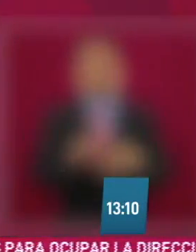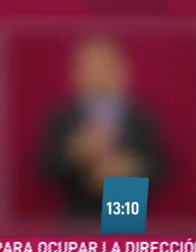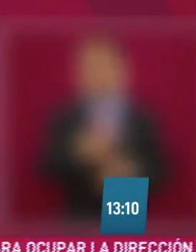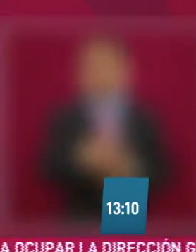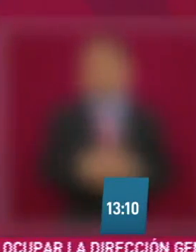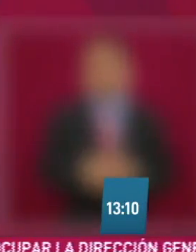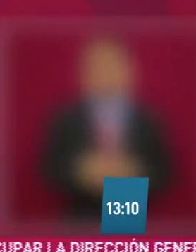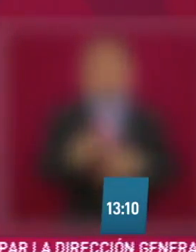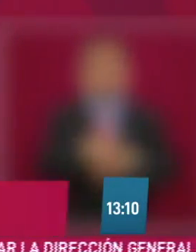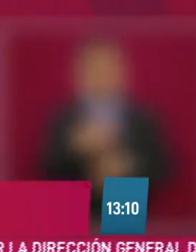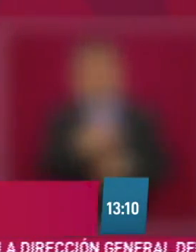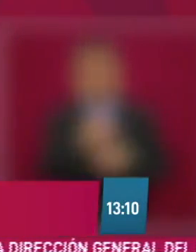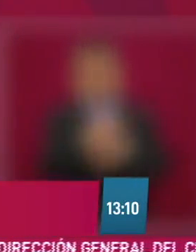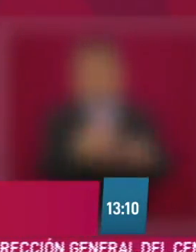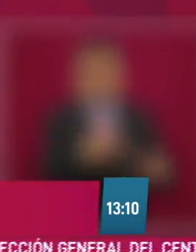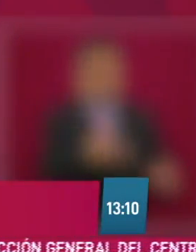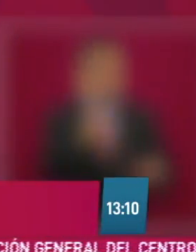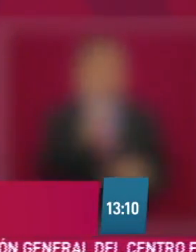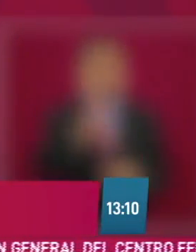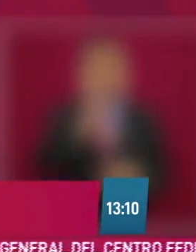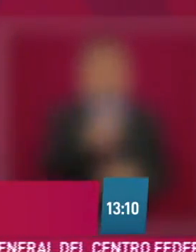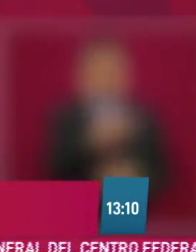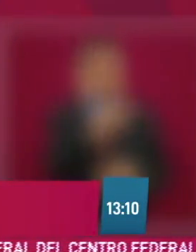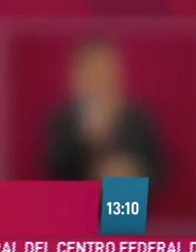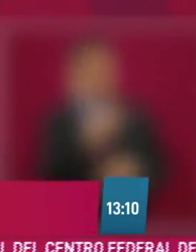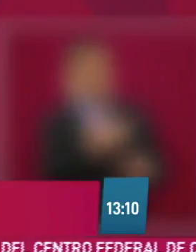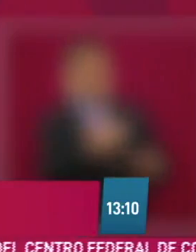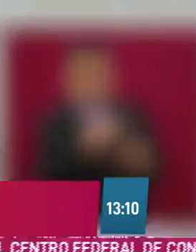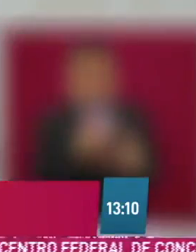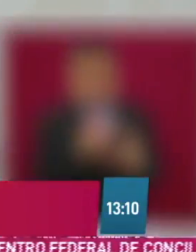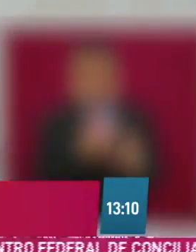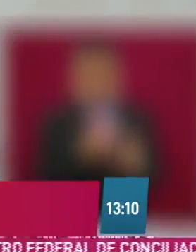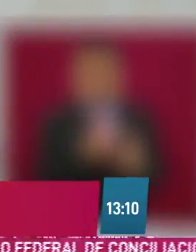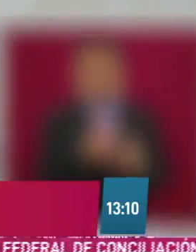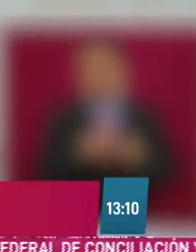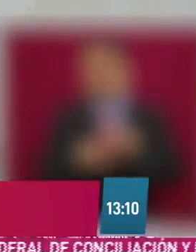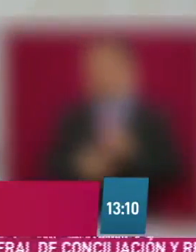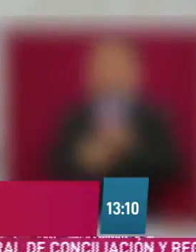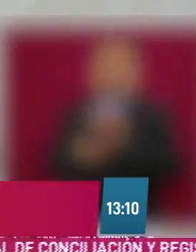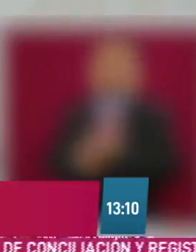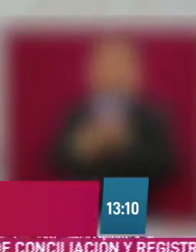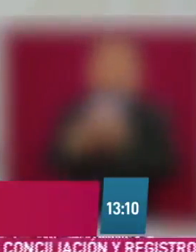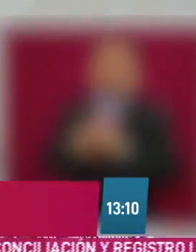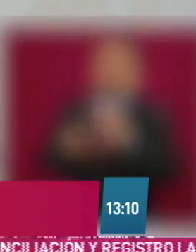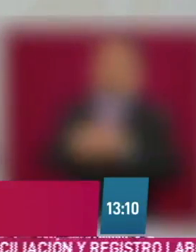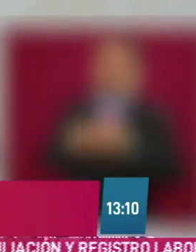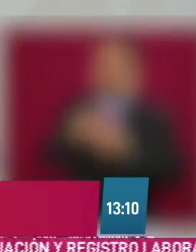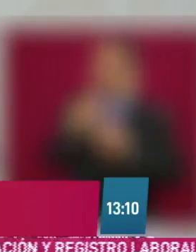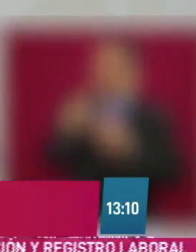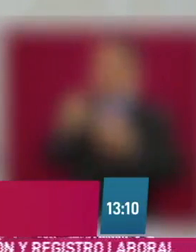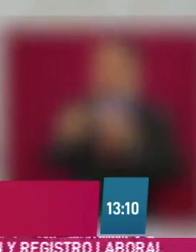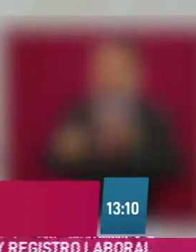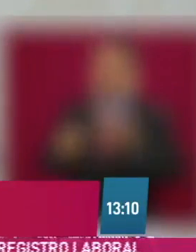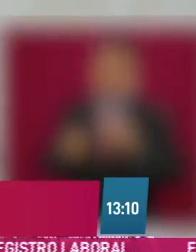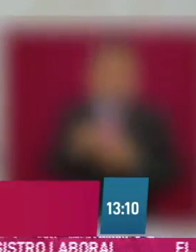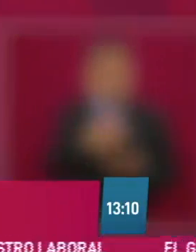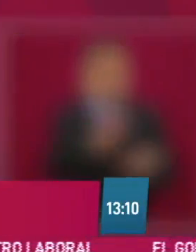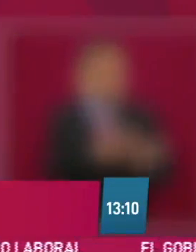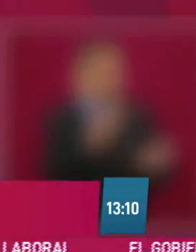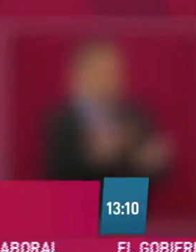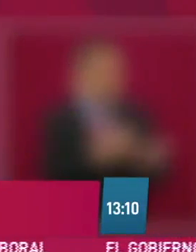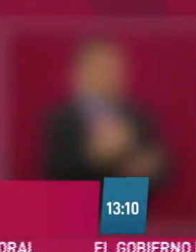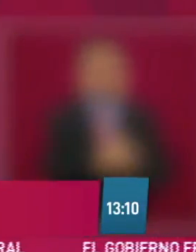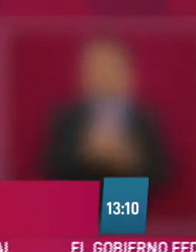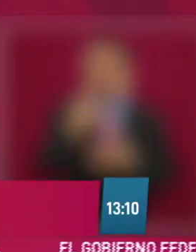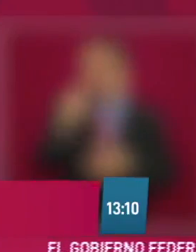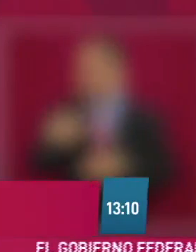Esa información que pueda proporcionar va a ayudar mucho en el propósito